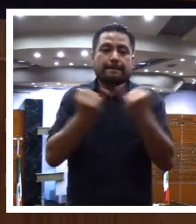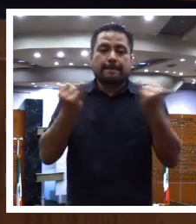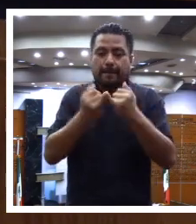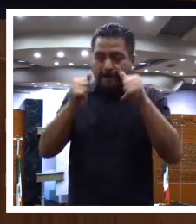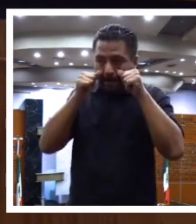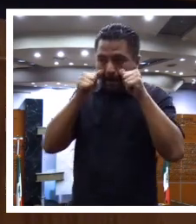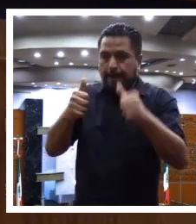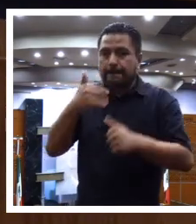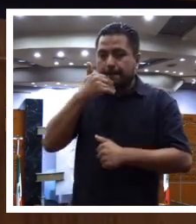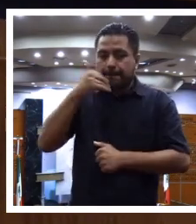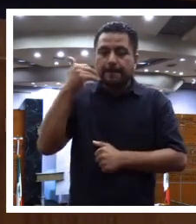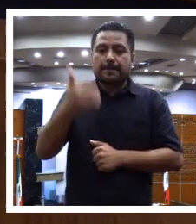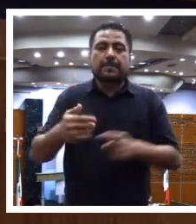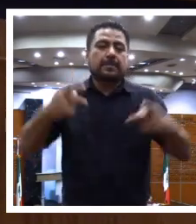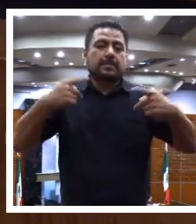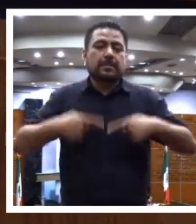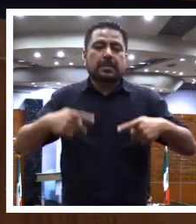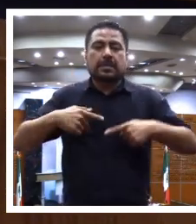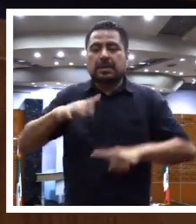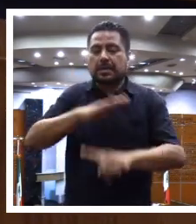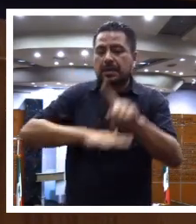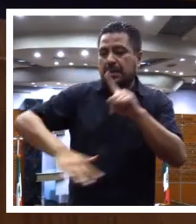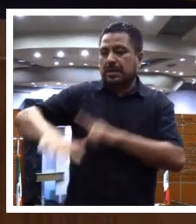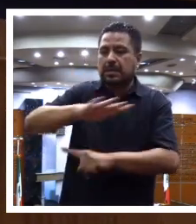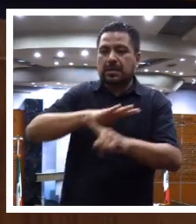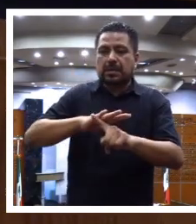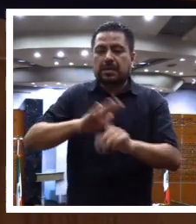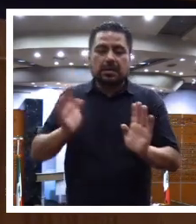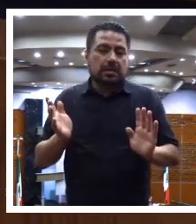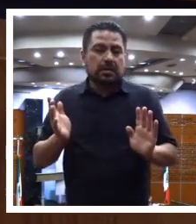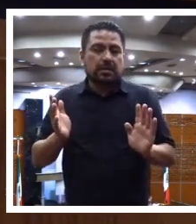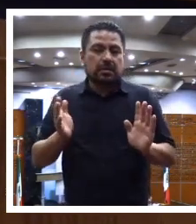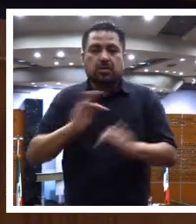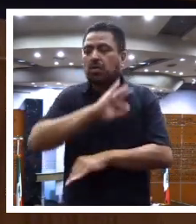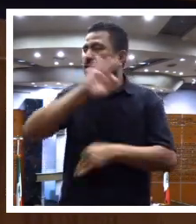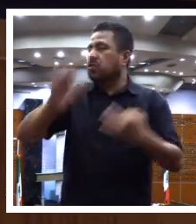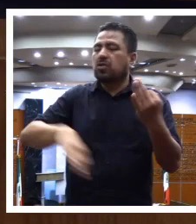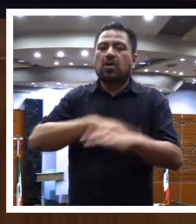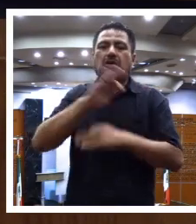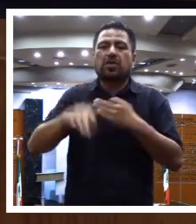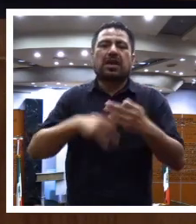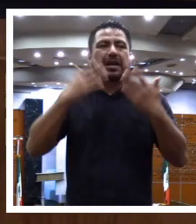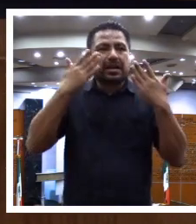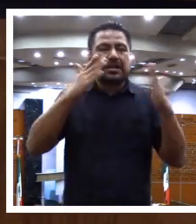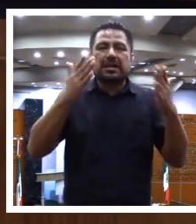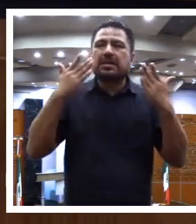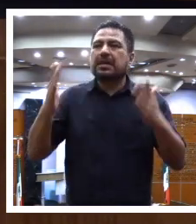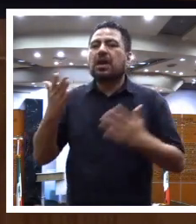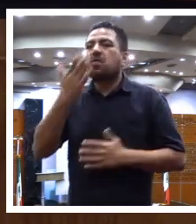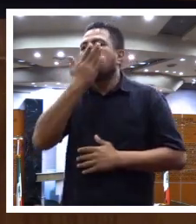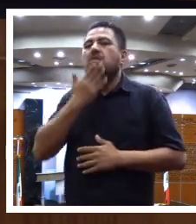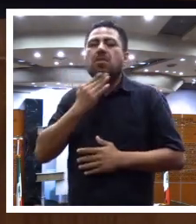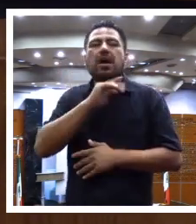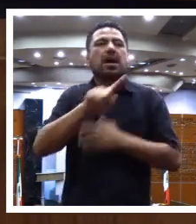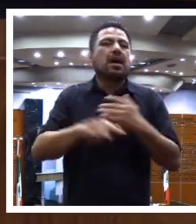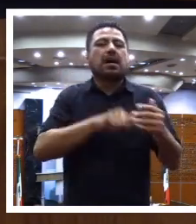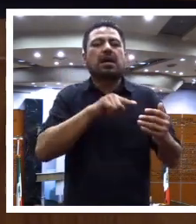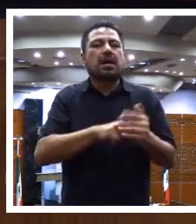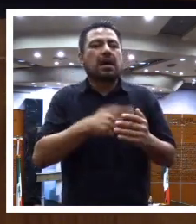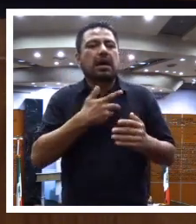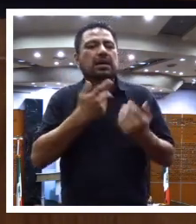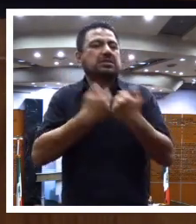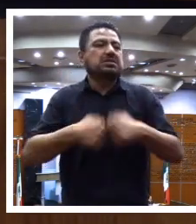atienda oportunamente a la población abierta, es decir, todas aquellas abiertas que no tienen ningún tipo